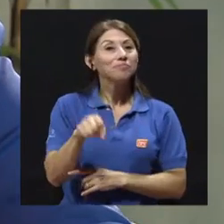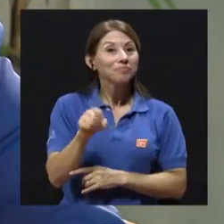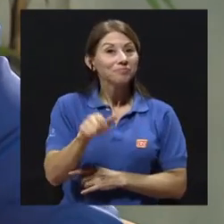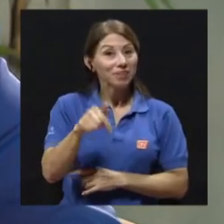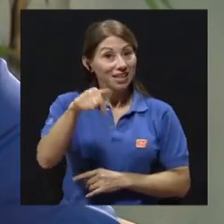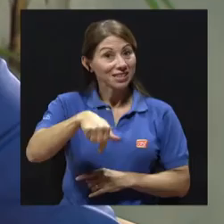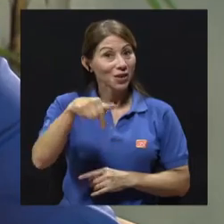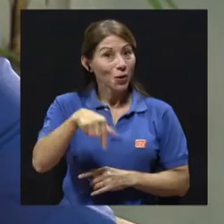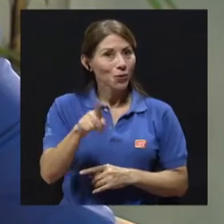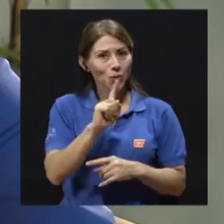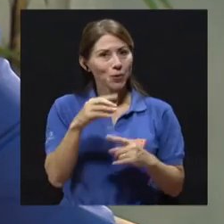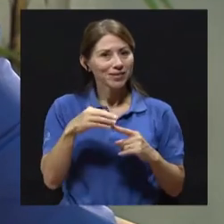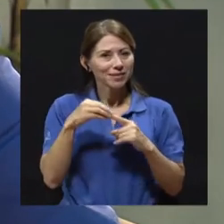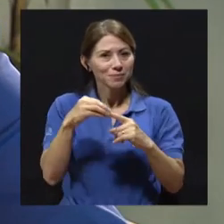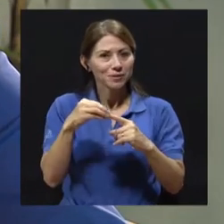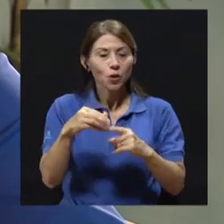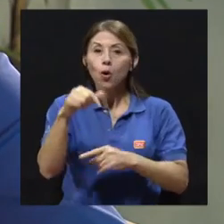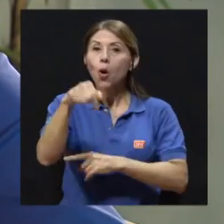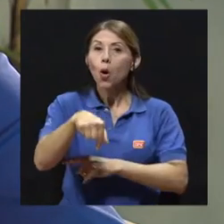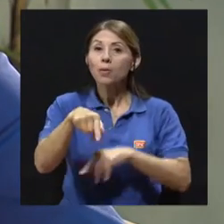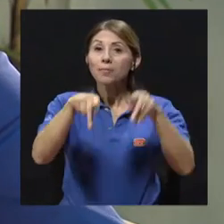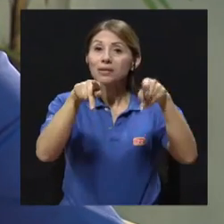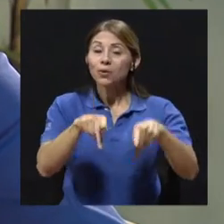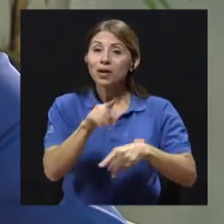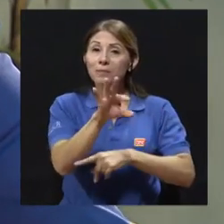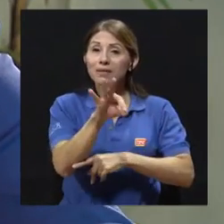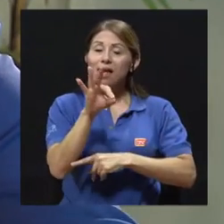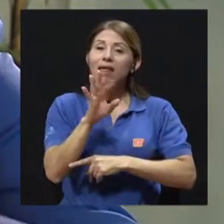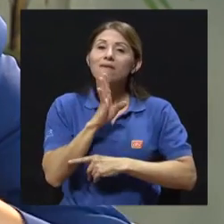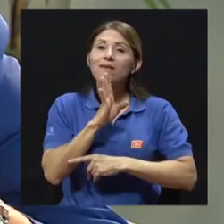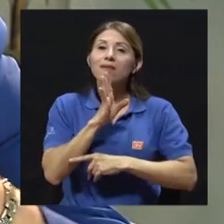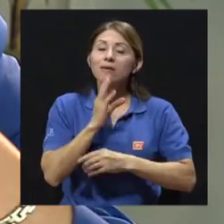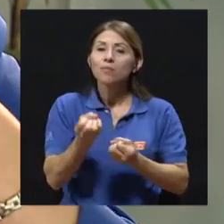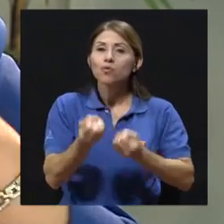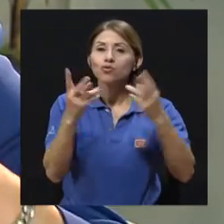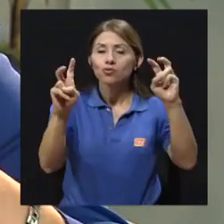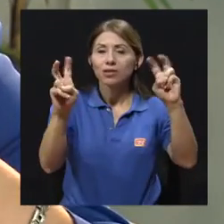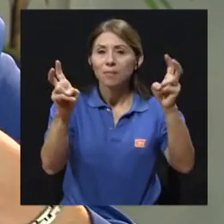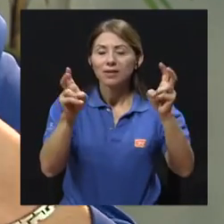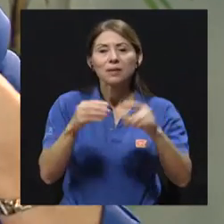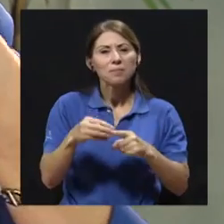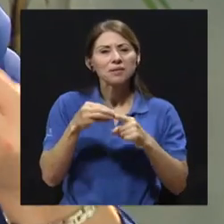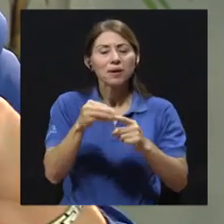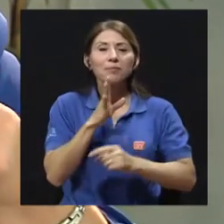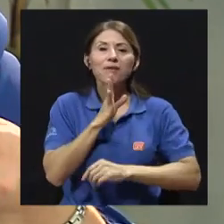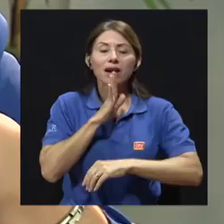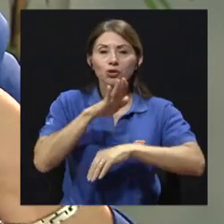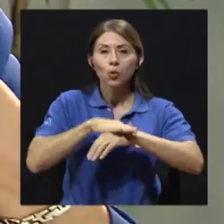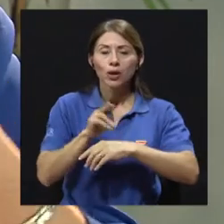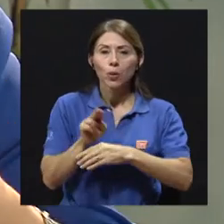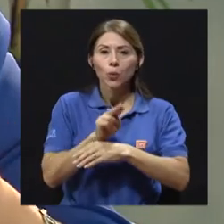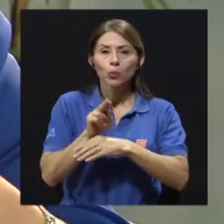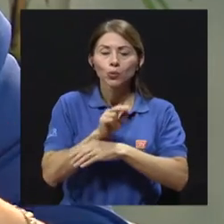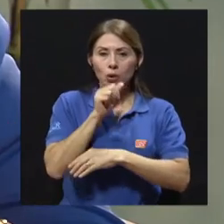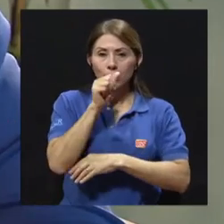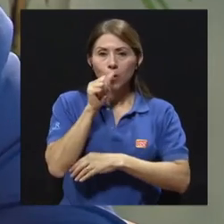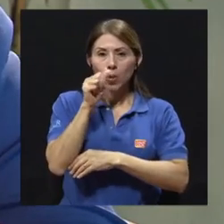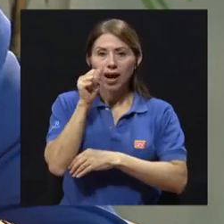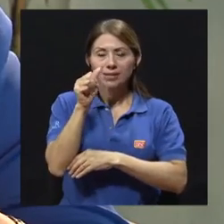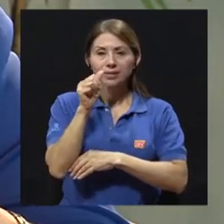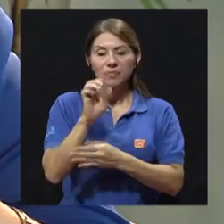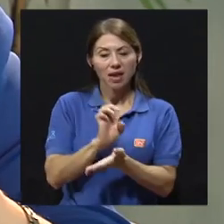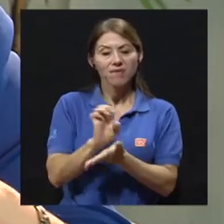es la excepción, ¿verdad? Nuestra invitada pues hoy va a hablar muchísimos temas, principalmente para poder hablar del consumo de drogas,